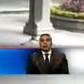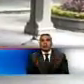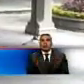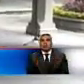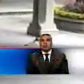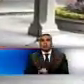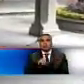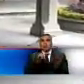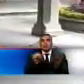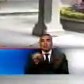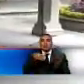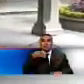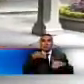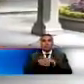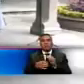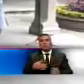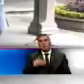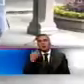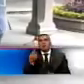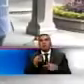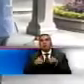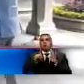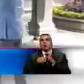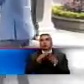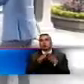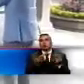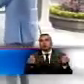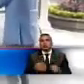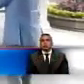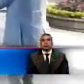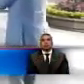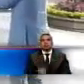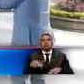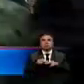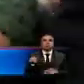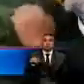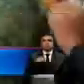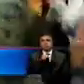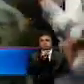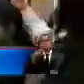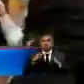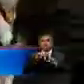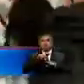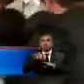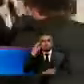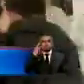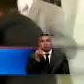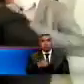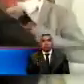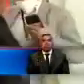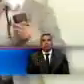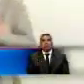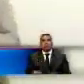parte de Leonidas Issa aquí, sin embargo esto se superó y subieron con normalidad hacia las instalaciones del Palacio de Carondelet. Lo que les